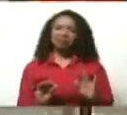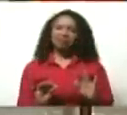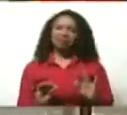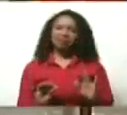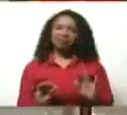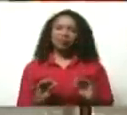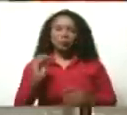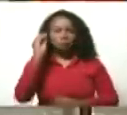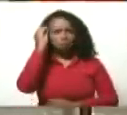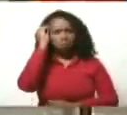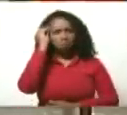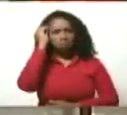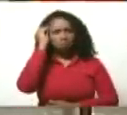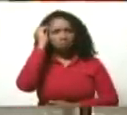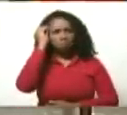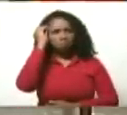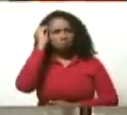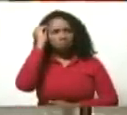reflexiva, ¿no?